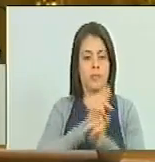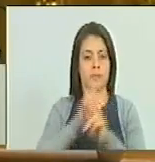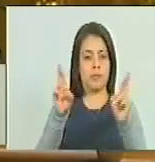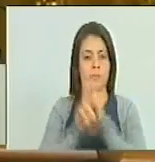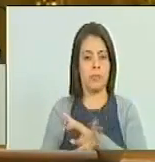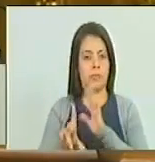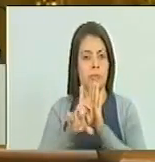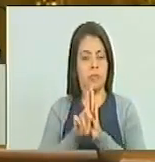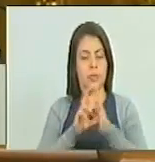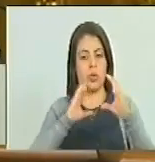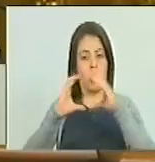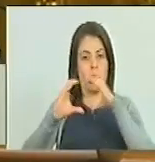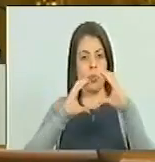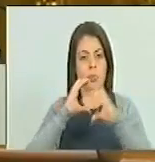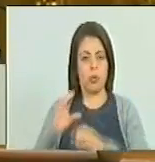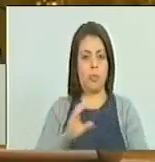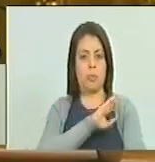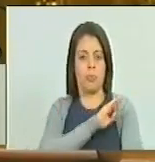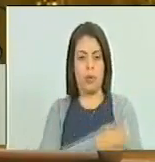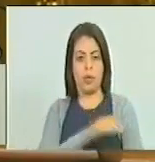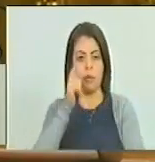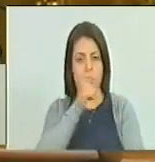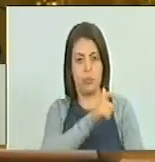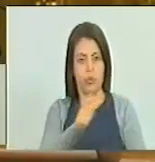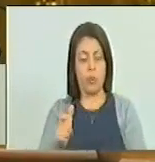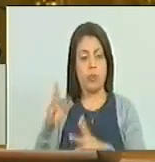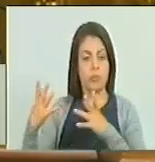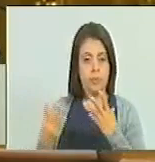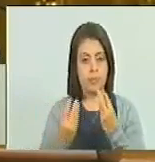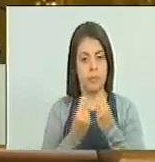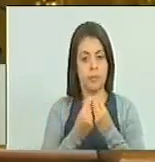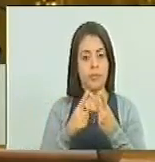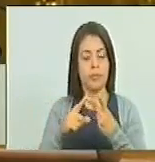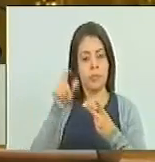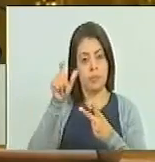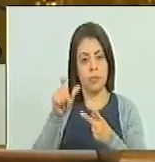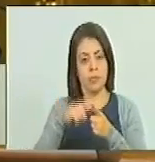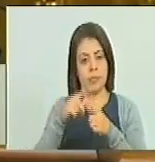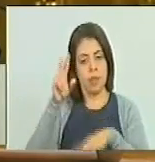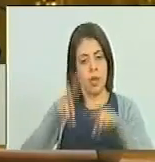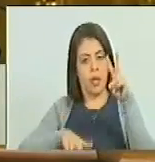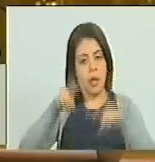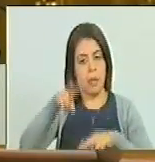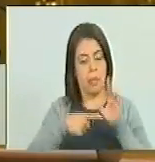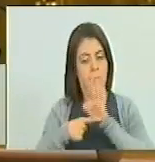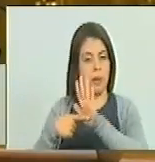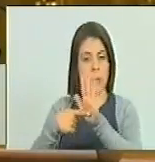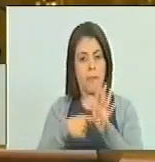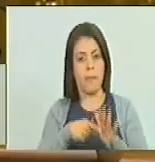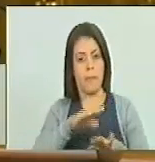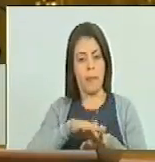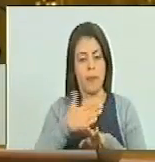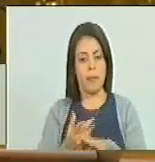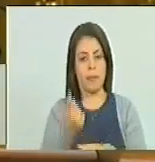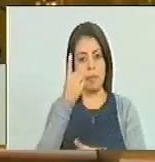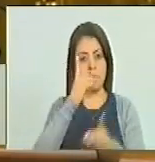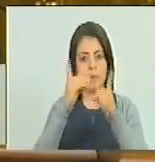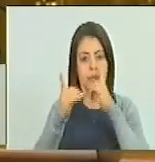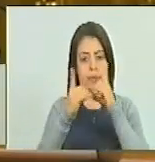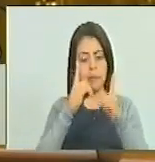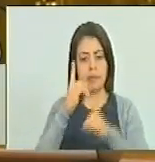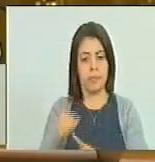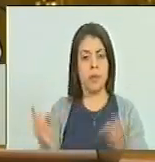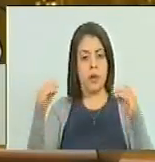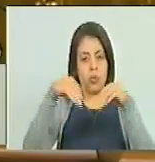reforma de la Ley de Comunicación del Poder Popular, acompañado de su correspondiente exposición de motivos a los efectos de su primera discusión